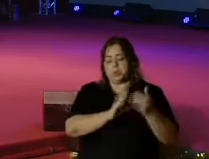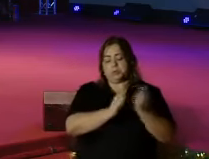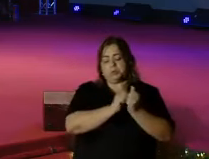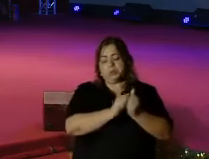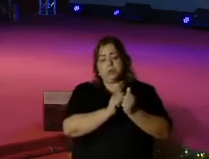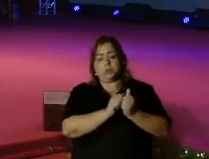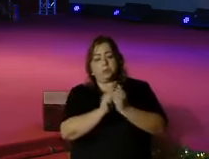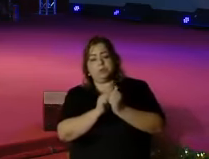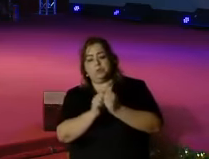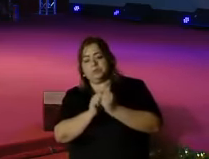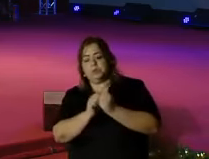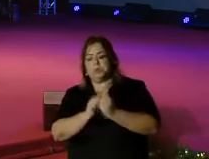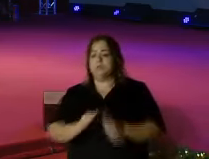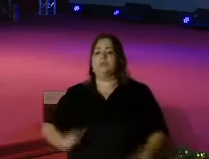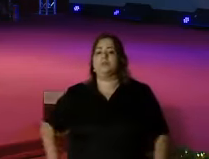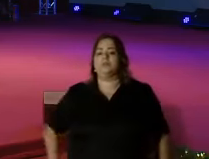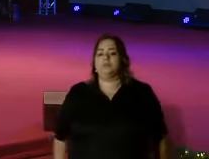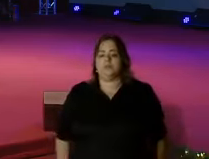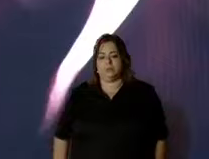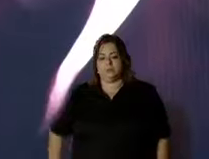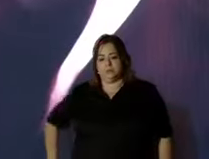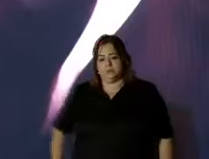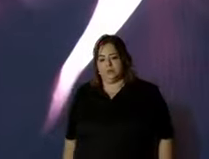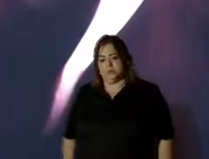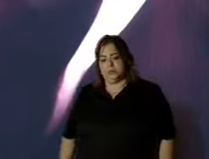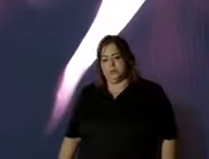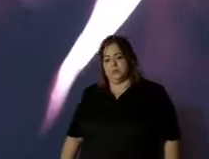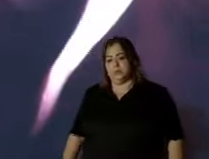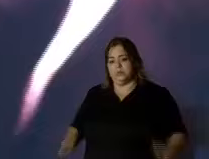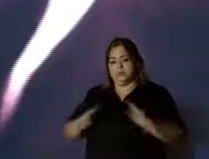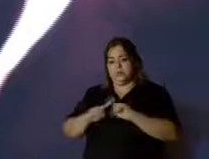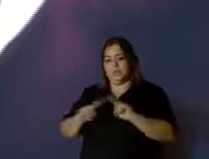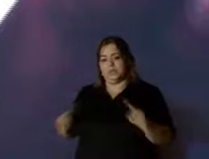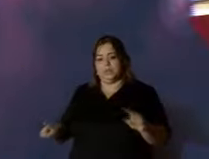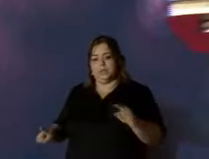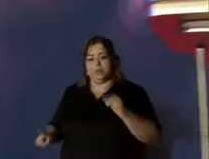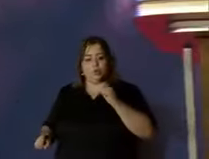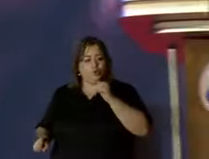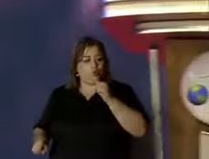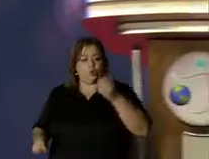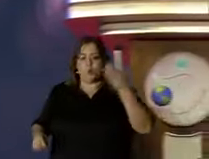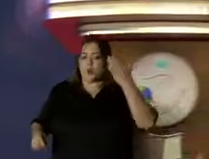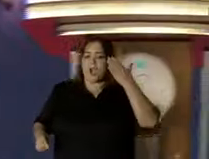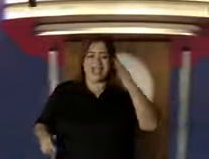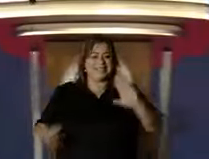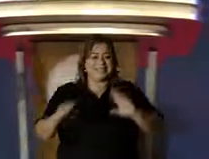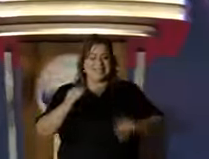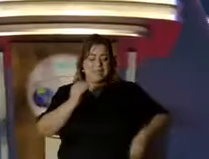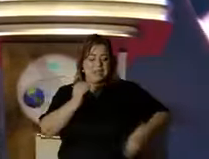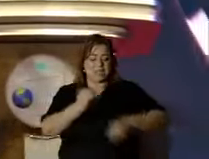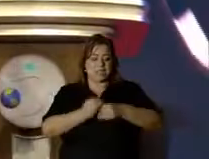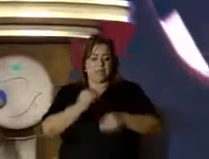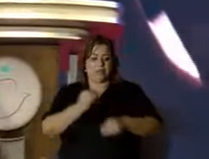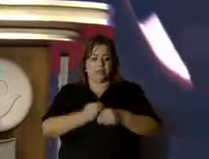hambre, te acompañan con la comida, te acompañan con esto, con otro, pero no hacen ninguna aportación.